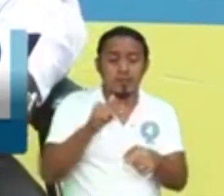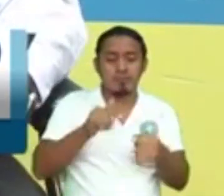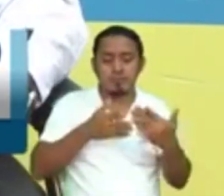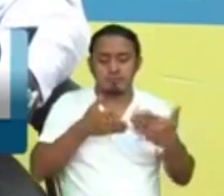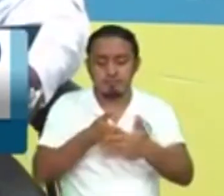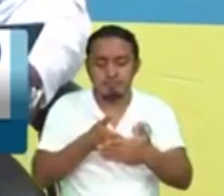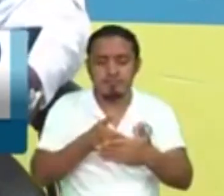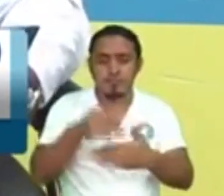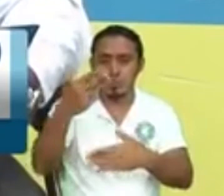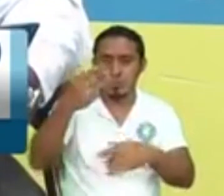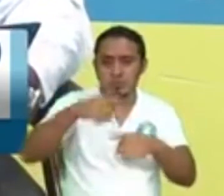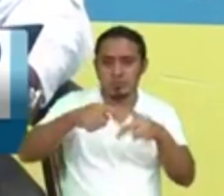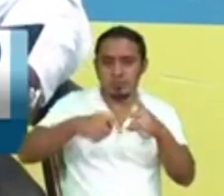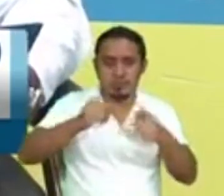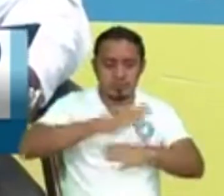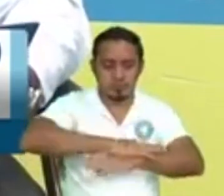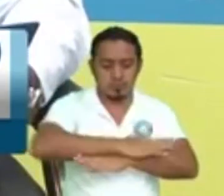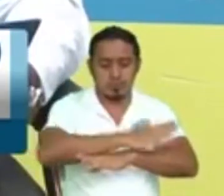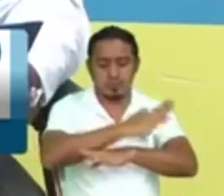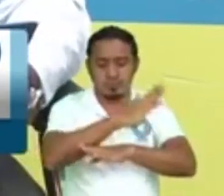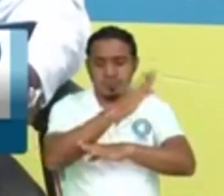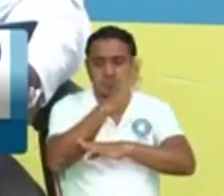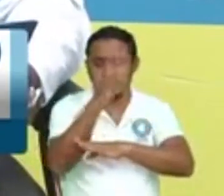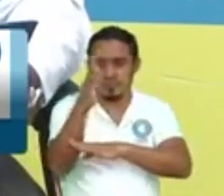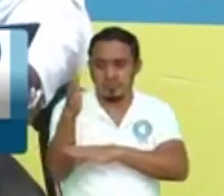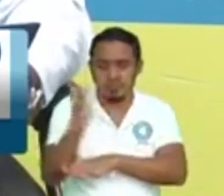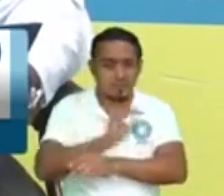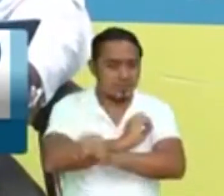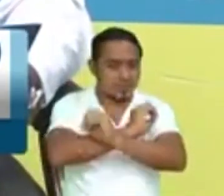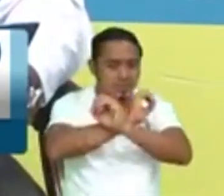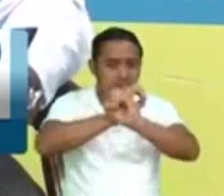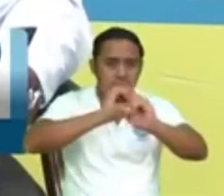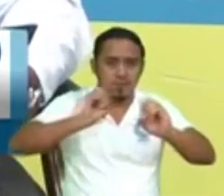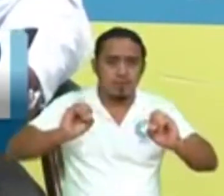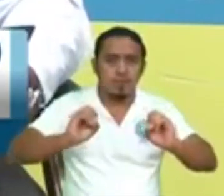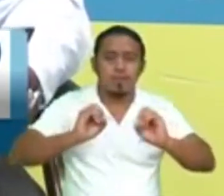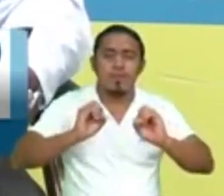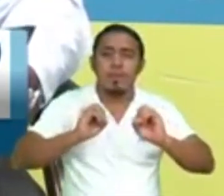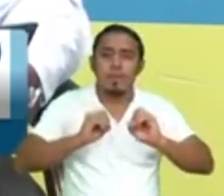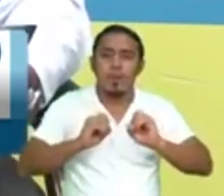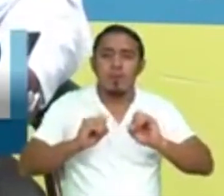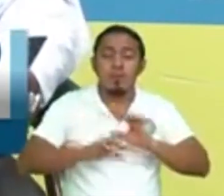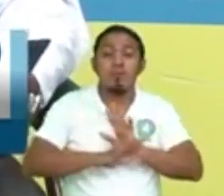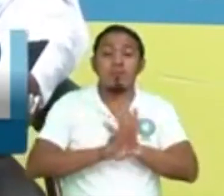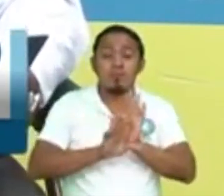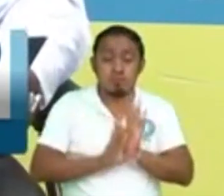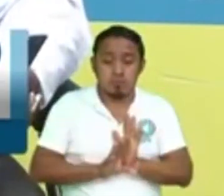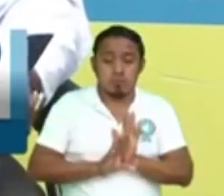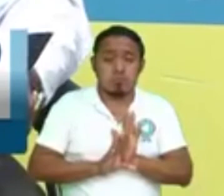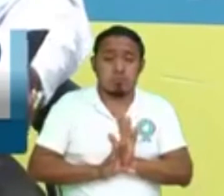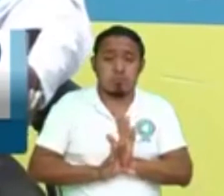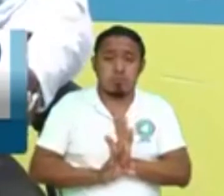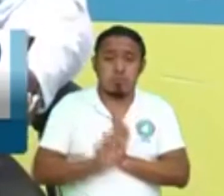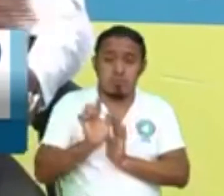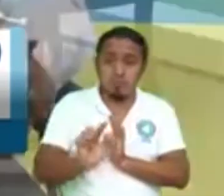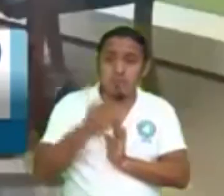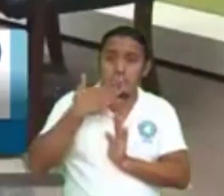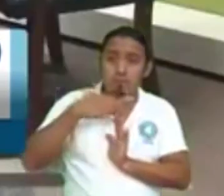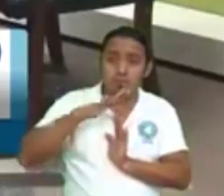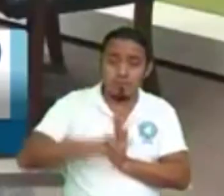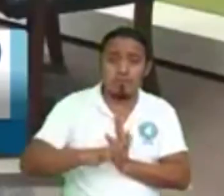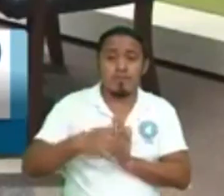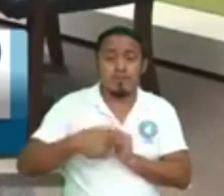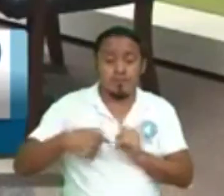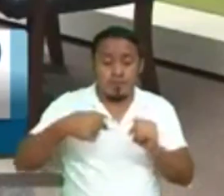9 meses no tomó por la conciencia? Tomó conciencia la persona de que eso era dañino para el